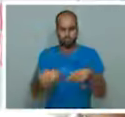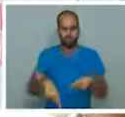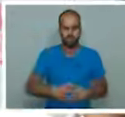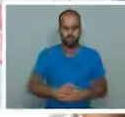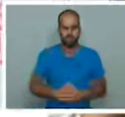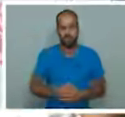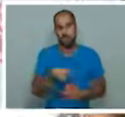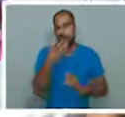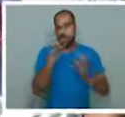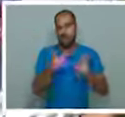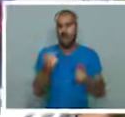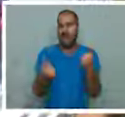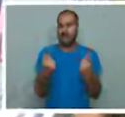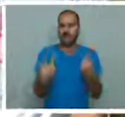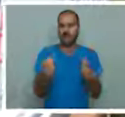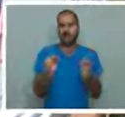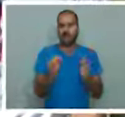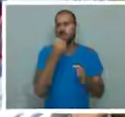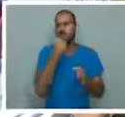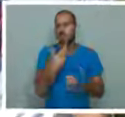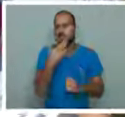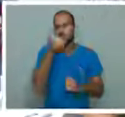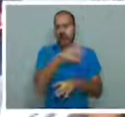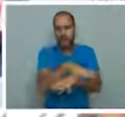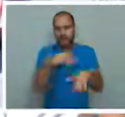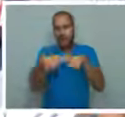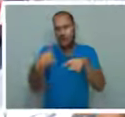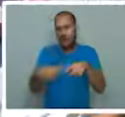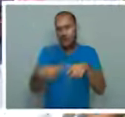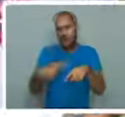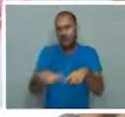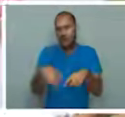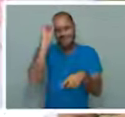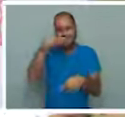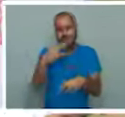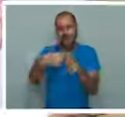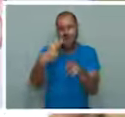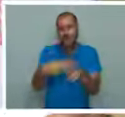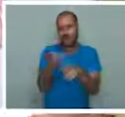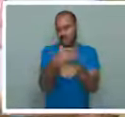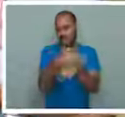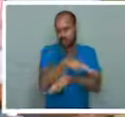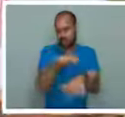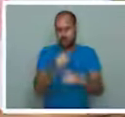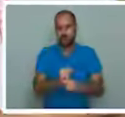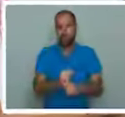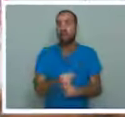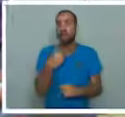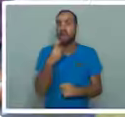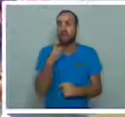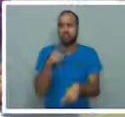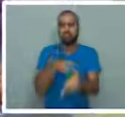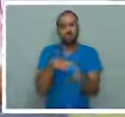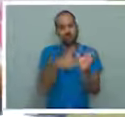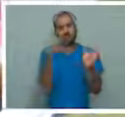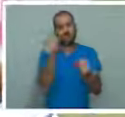municipio qué tiempo iremos trabajando aquí mijaeli que es lo que te hace a ti escoger esta profesión decía